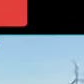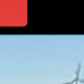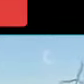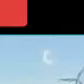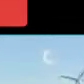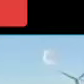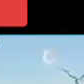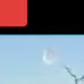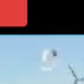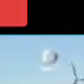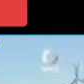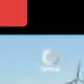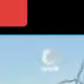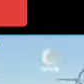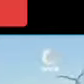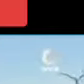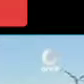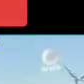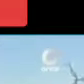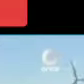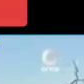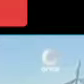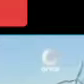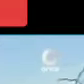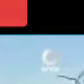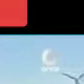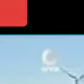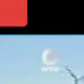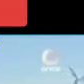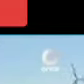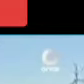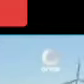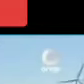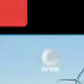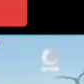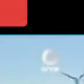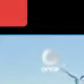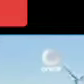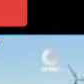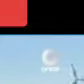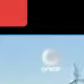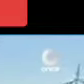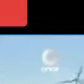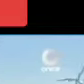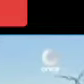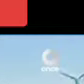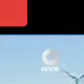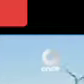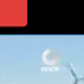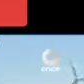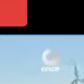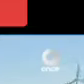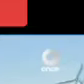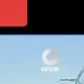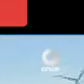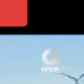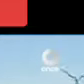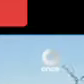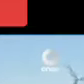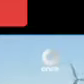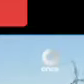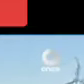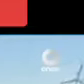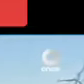del Sur, que desconoció los acuerdos con los terratenientes, dueños de las hectáreas donde instalaron sus turbinas. Ahora